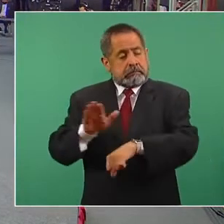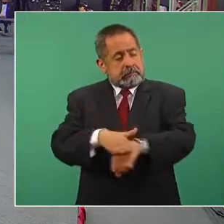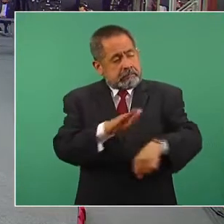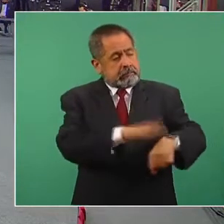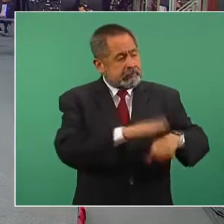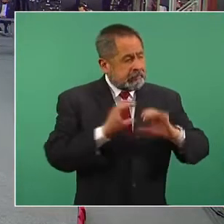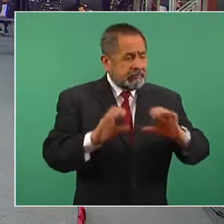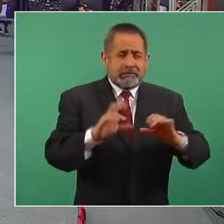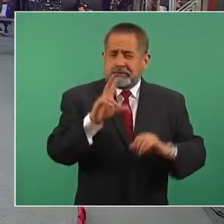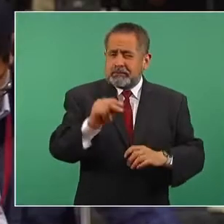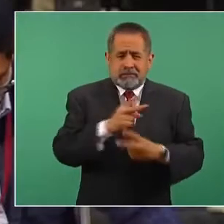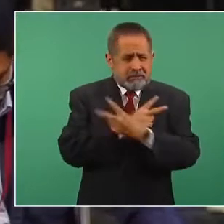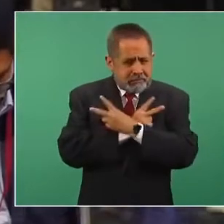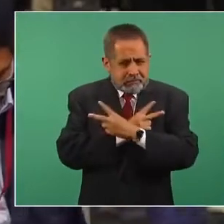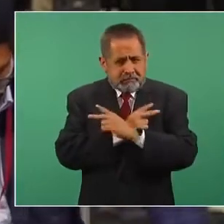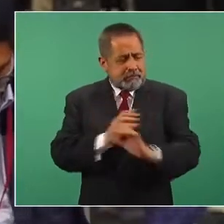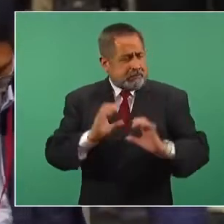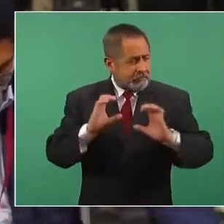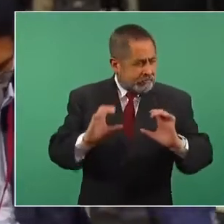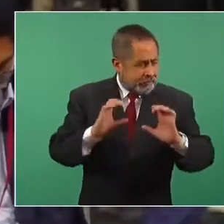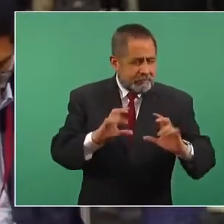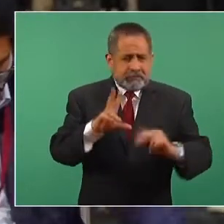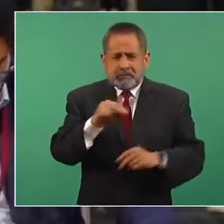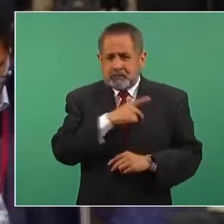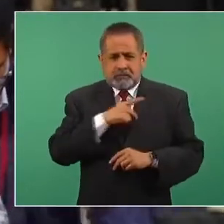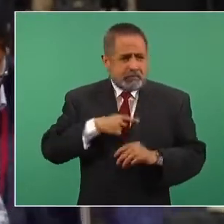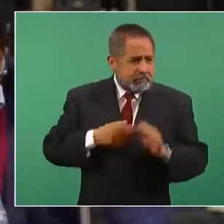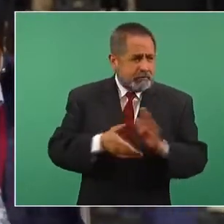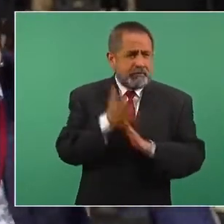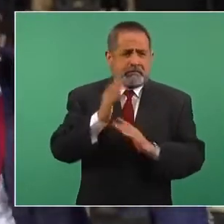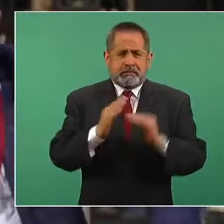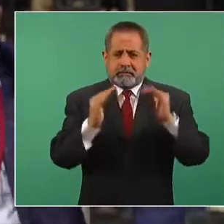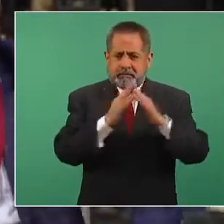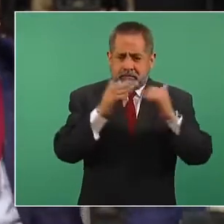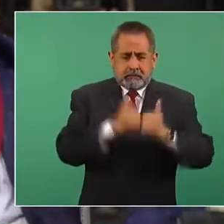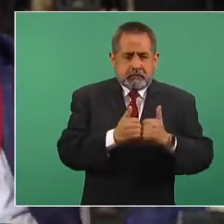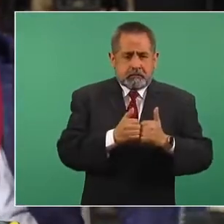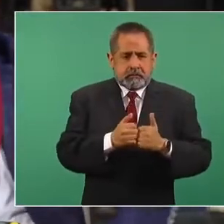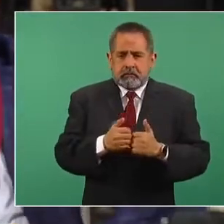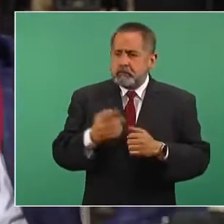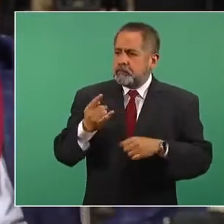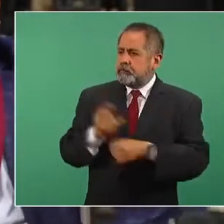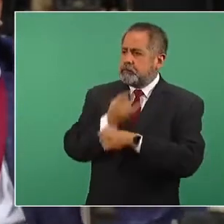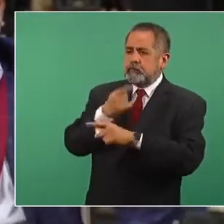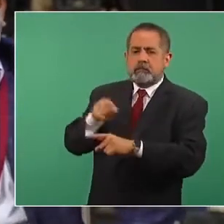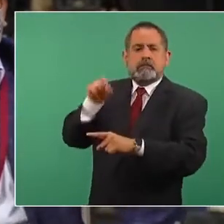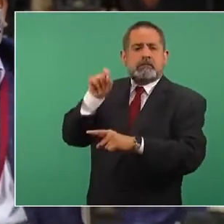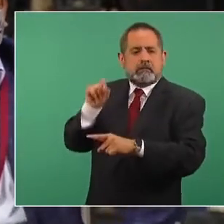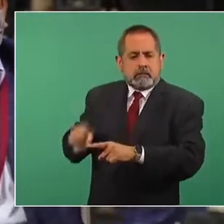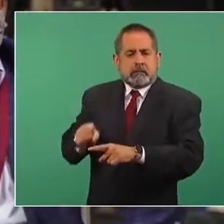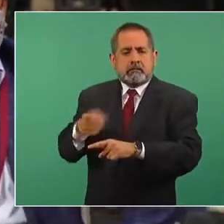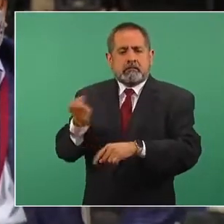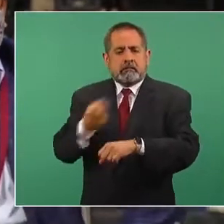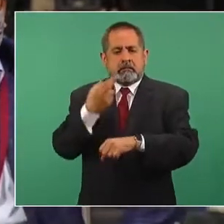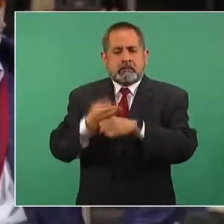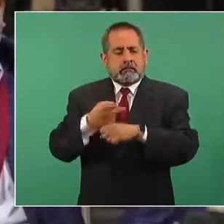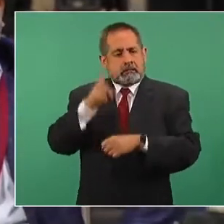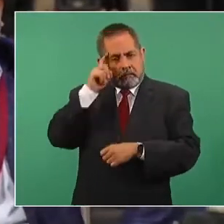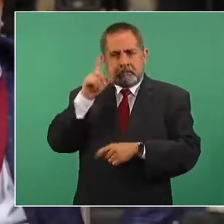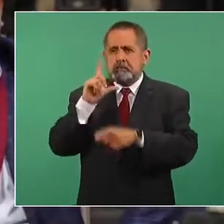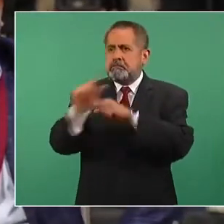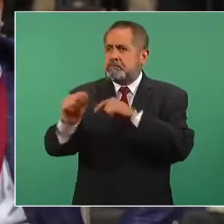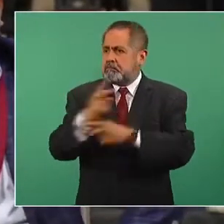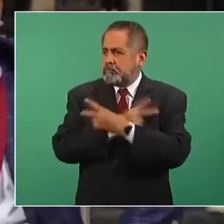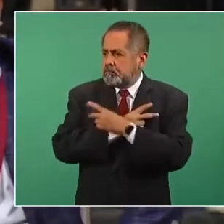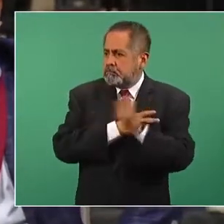pues no son vacaciones, manténganse lo más que se pueda en casa, y el propio subsecretario, bueno, lo vimos de vacaciones. En otro momento,